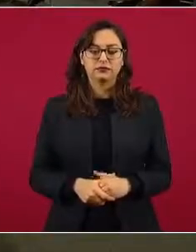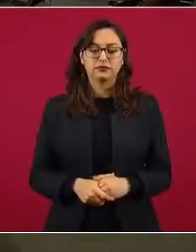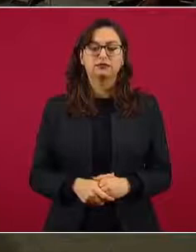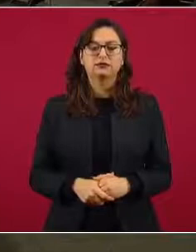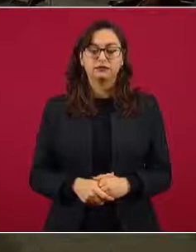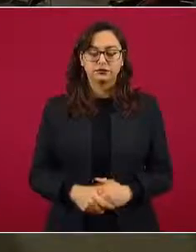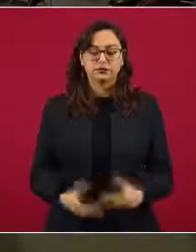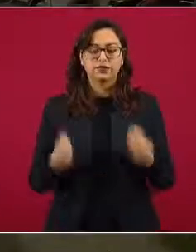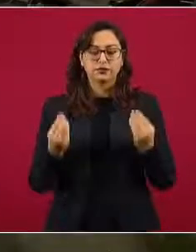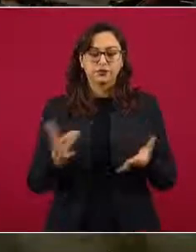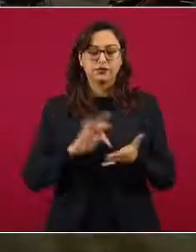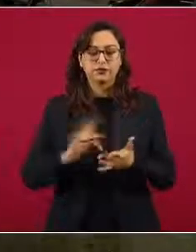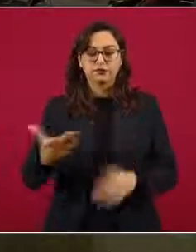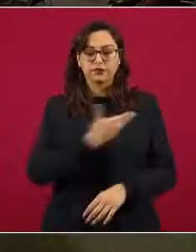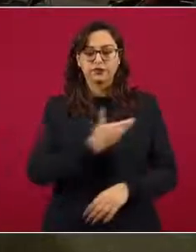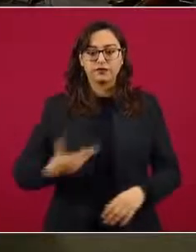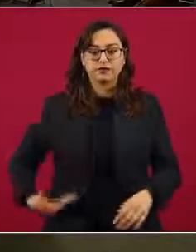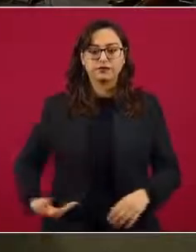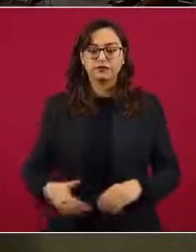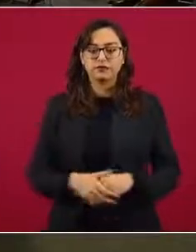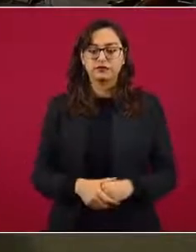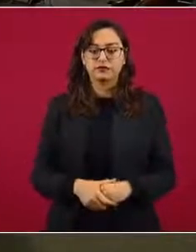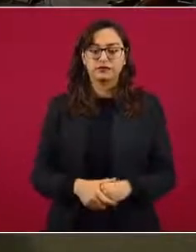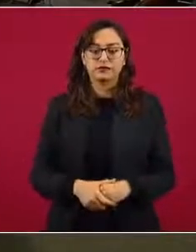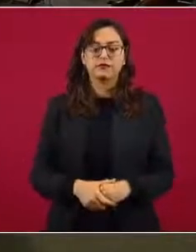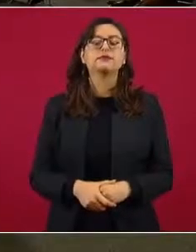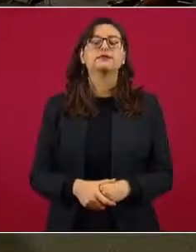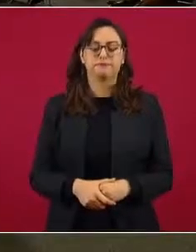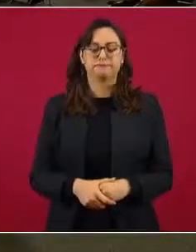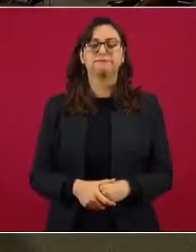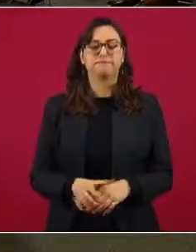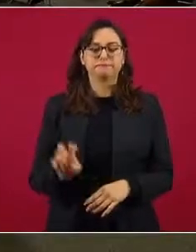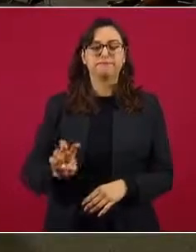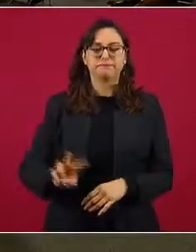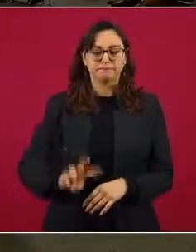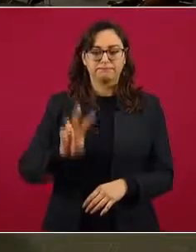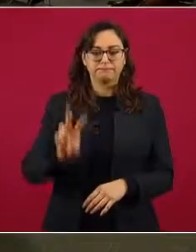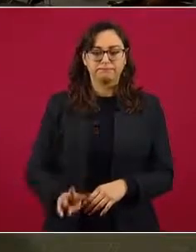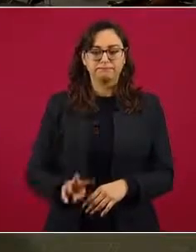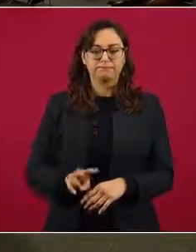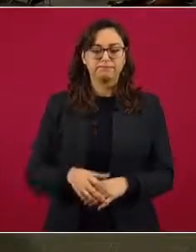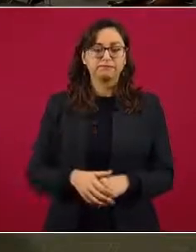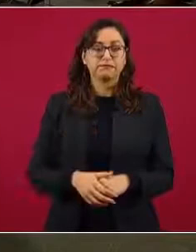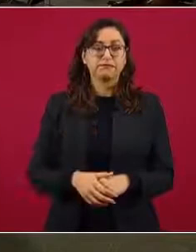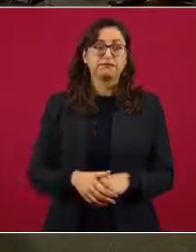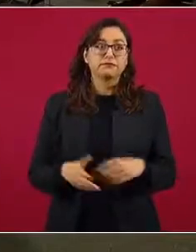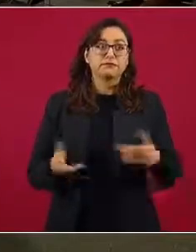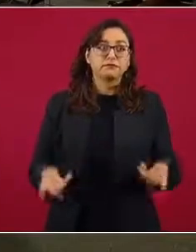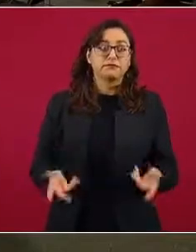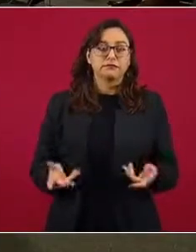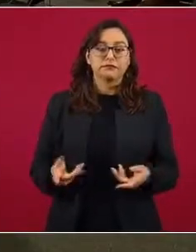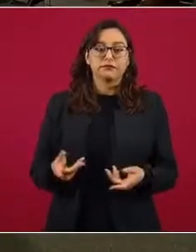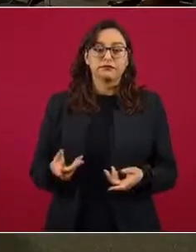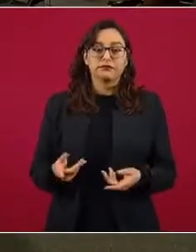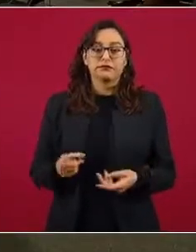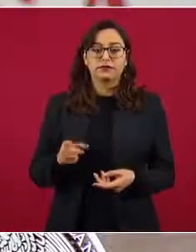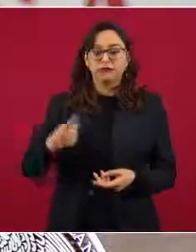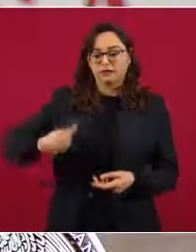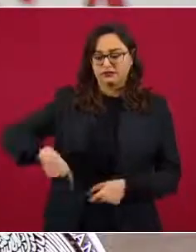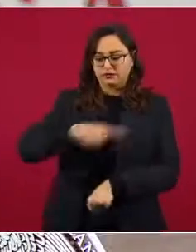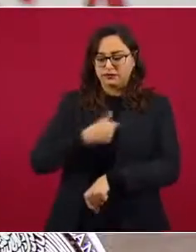Sí, muchísimas gracias, señor presidente. Y efectivamente, lo que nosotros llamamos la Operación